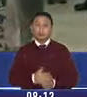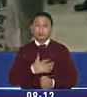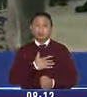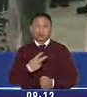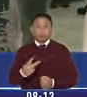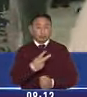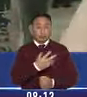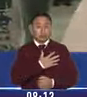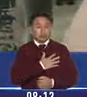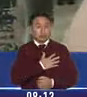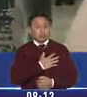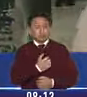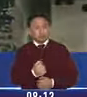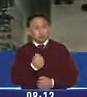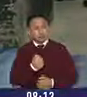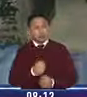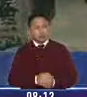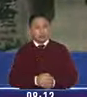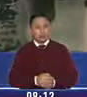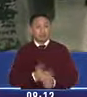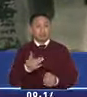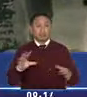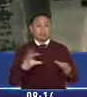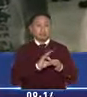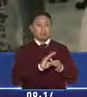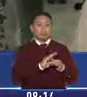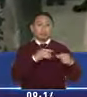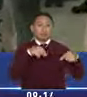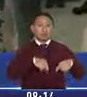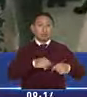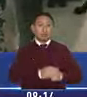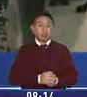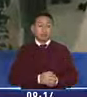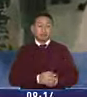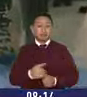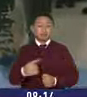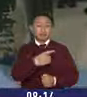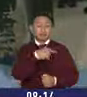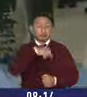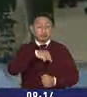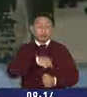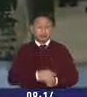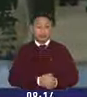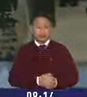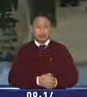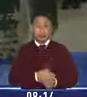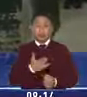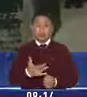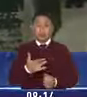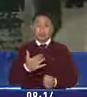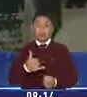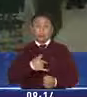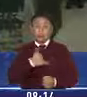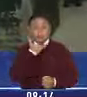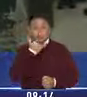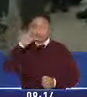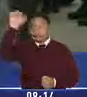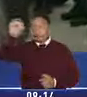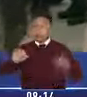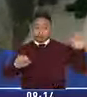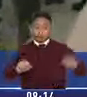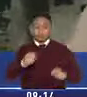un dolor tan grande, que a un compañero de aquí lo que sí erramos era bajar las puertas lampos para